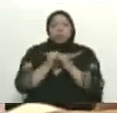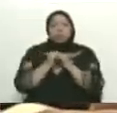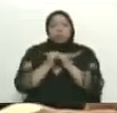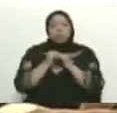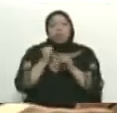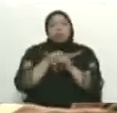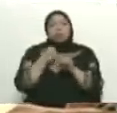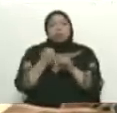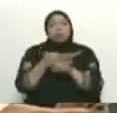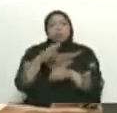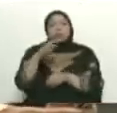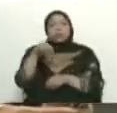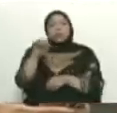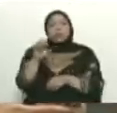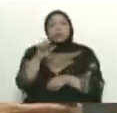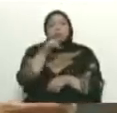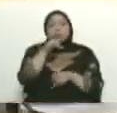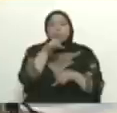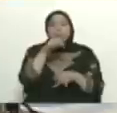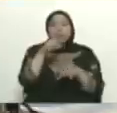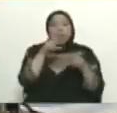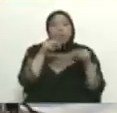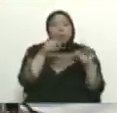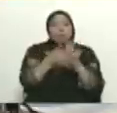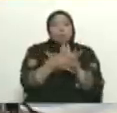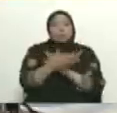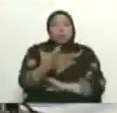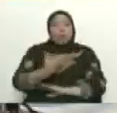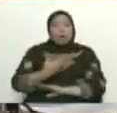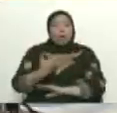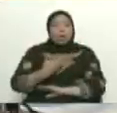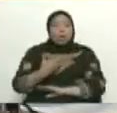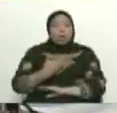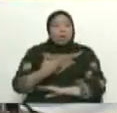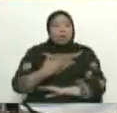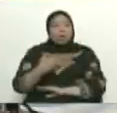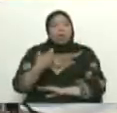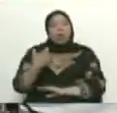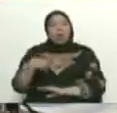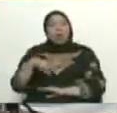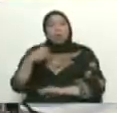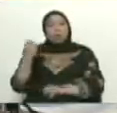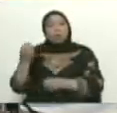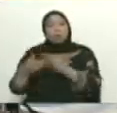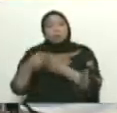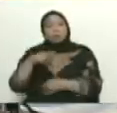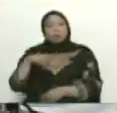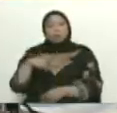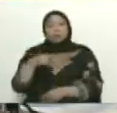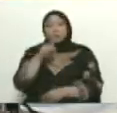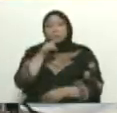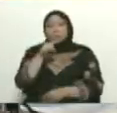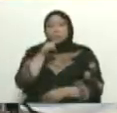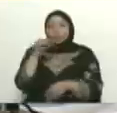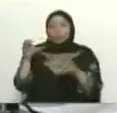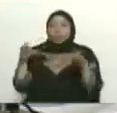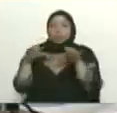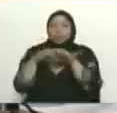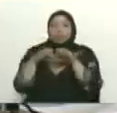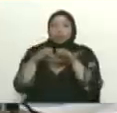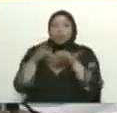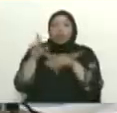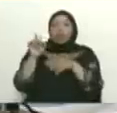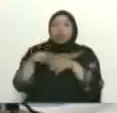Consejo Nacional Electoral para hablar de una alcaldía o de una concejalía, esa canalla